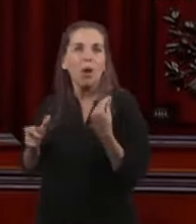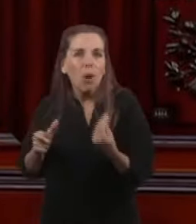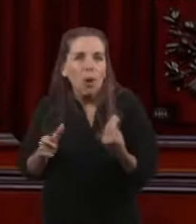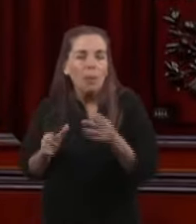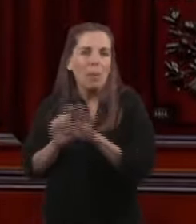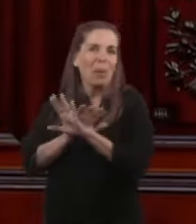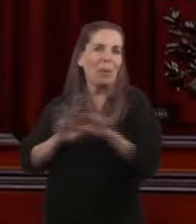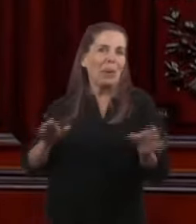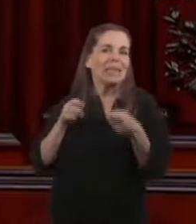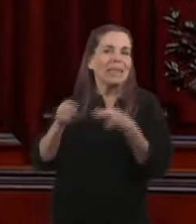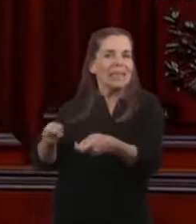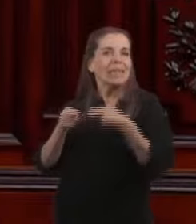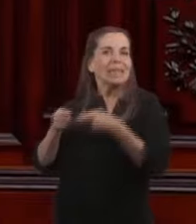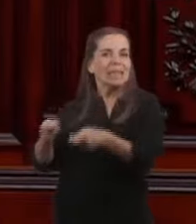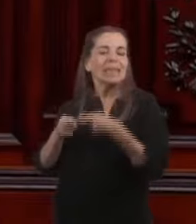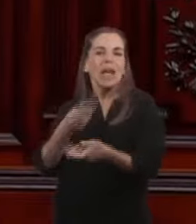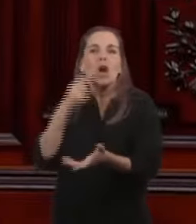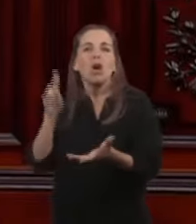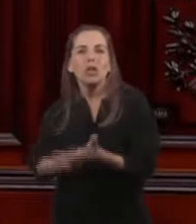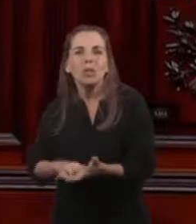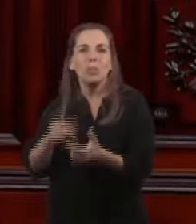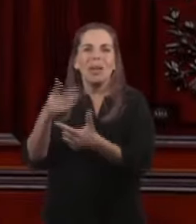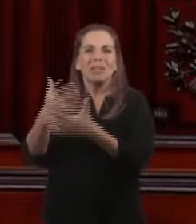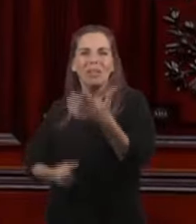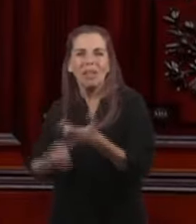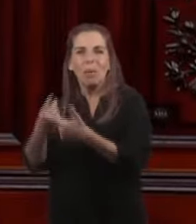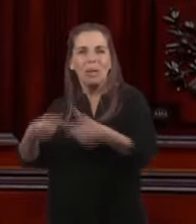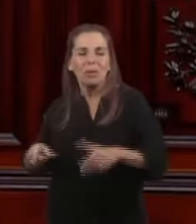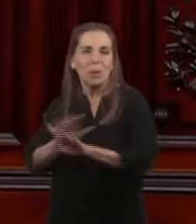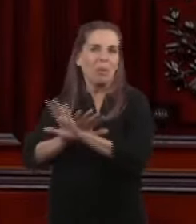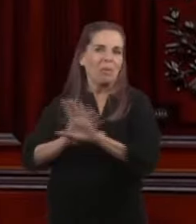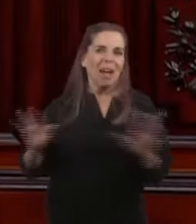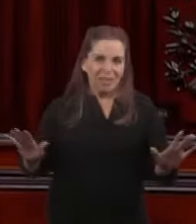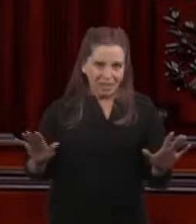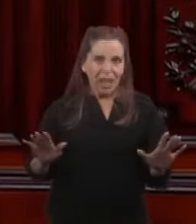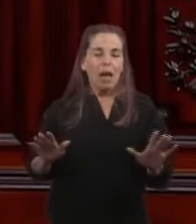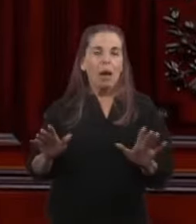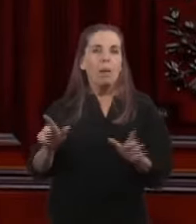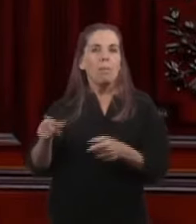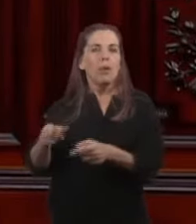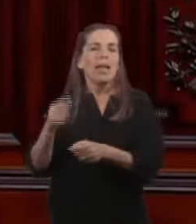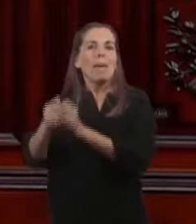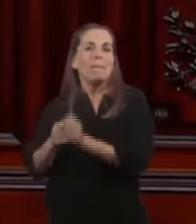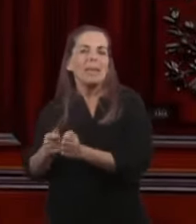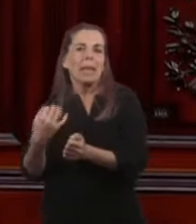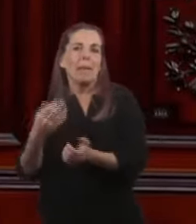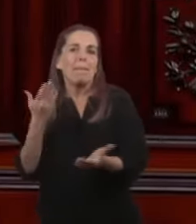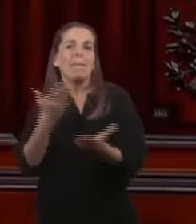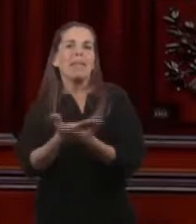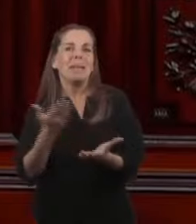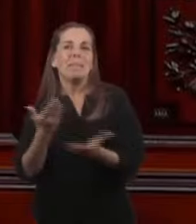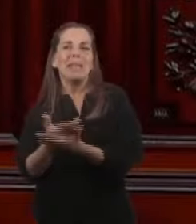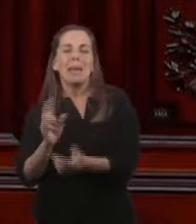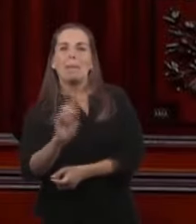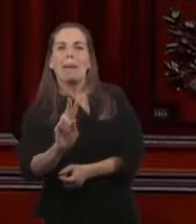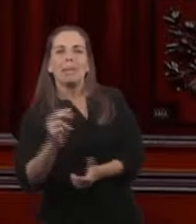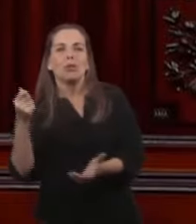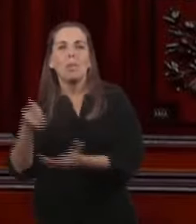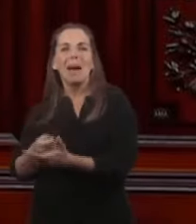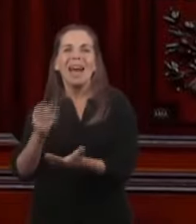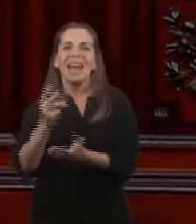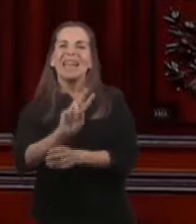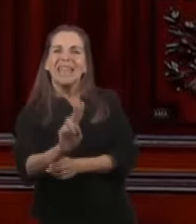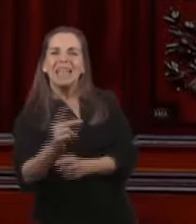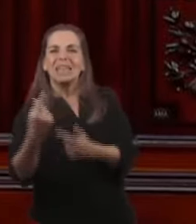meter la mano en el bolsillo y liberándolos del infierno de regulaciones permisos y costos altísimos que tien la actividad privada en la